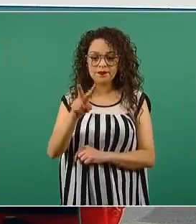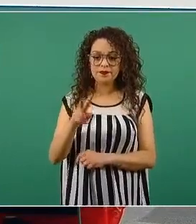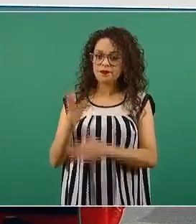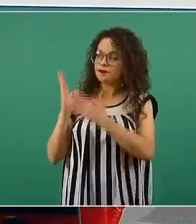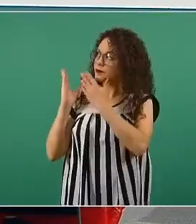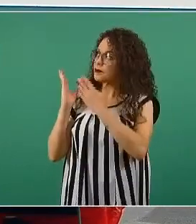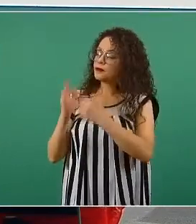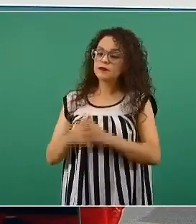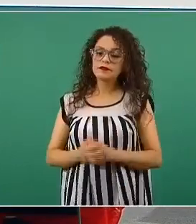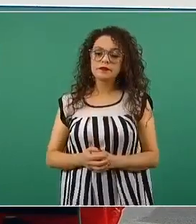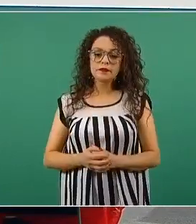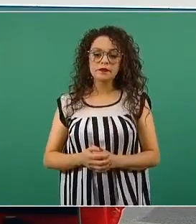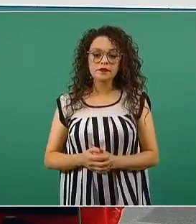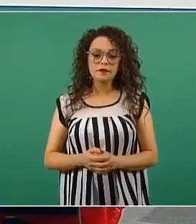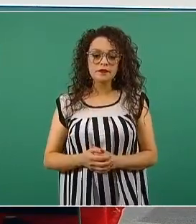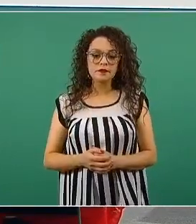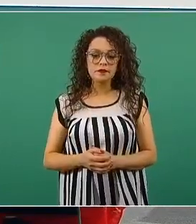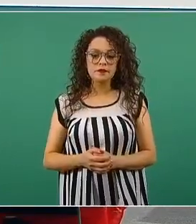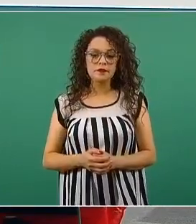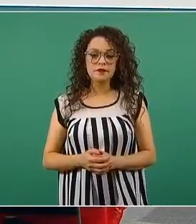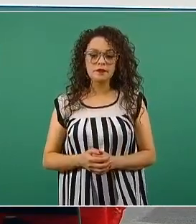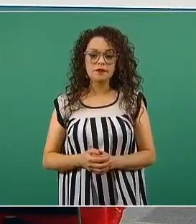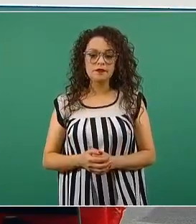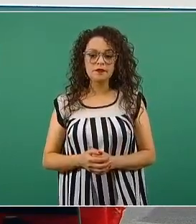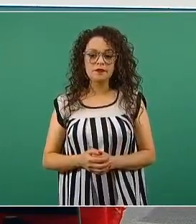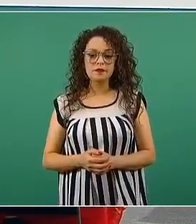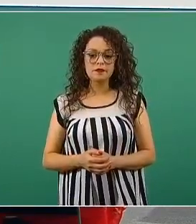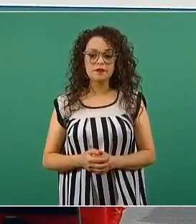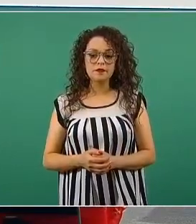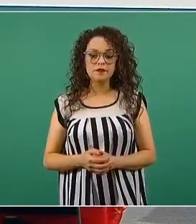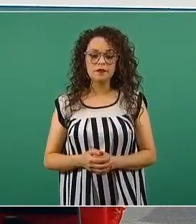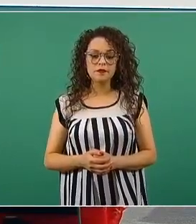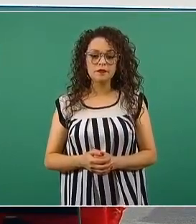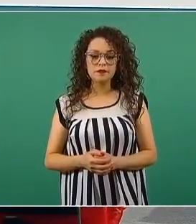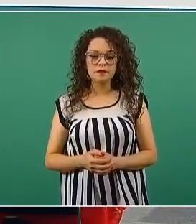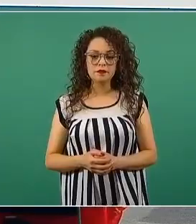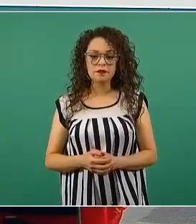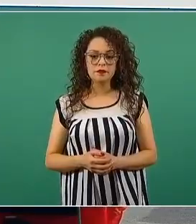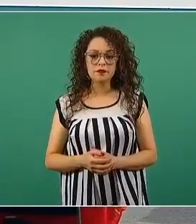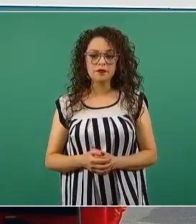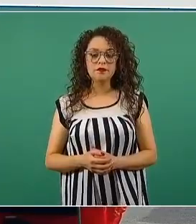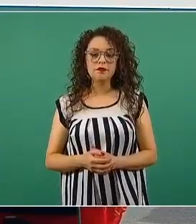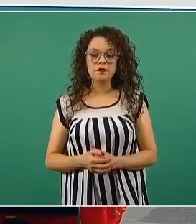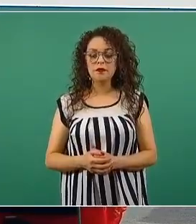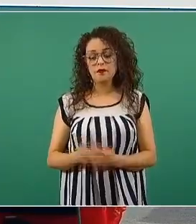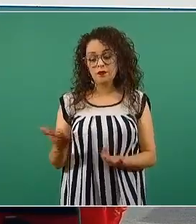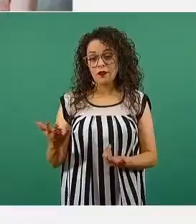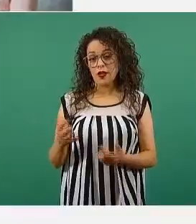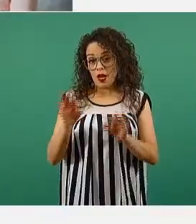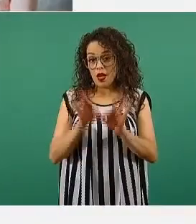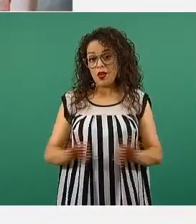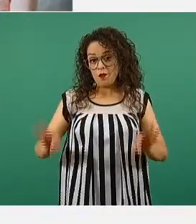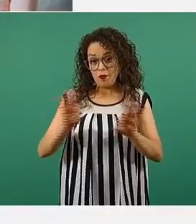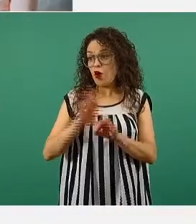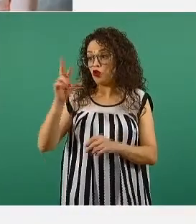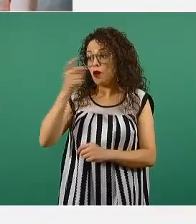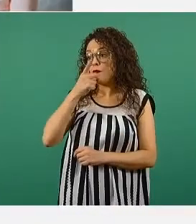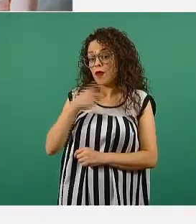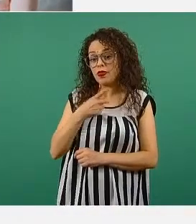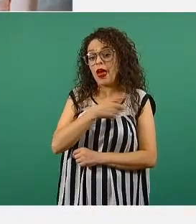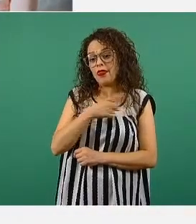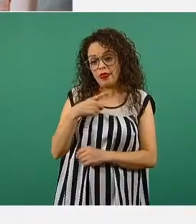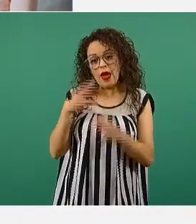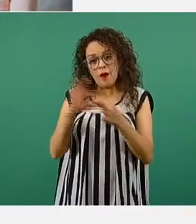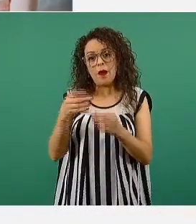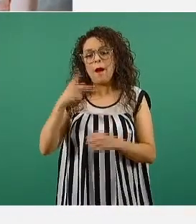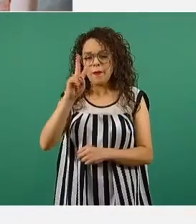Esto no me pidieron que hablara de embarazadas, pero creo que hay que comentarlo, de lactancia, porque no lo comentan mucho.